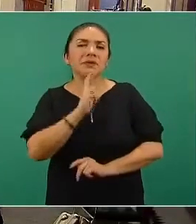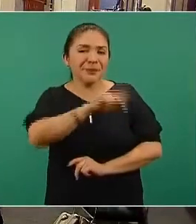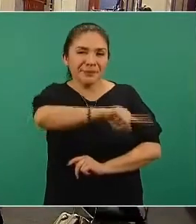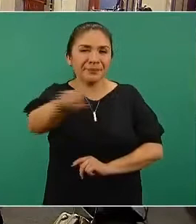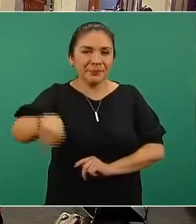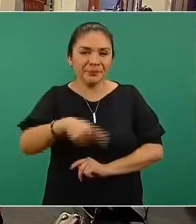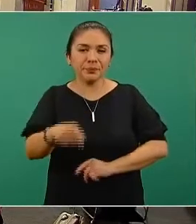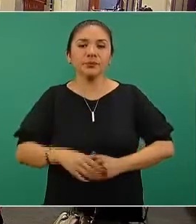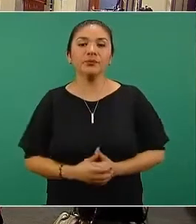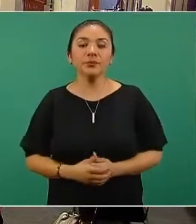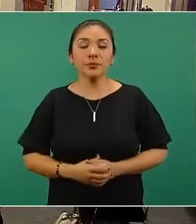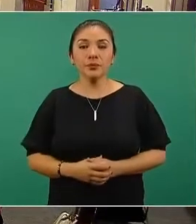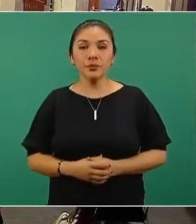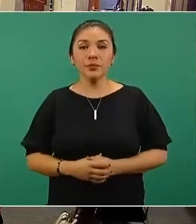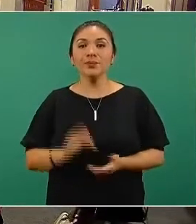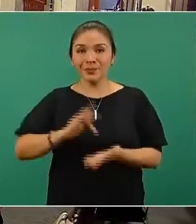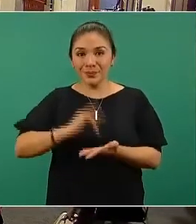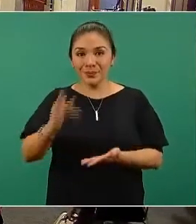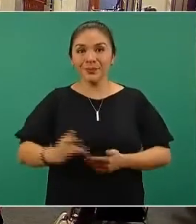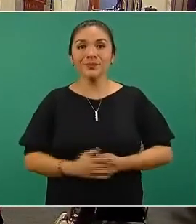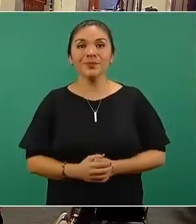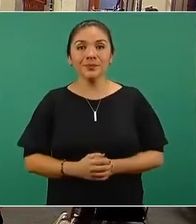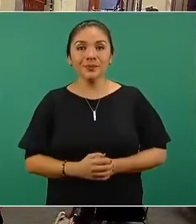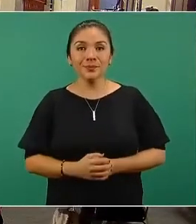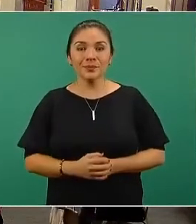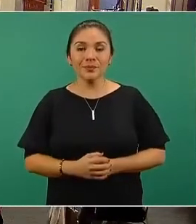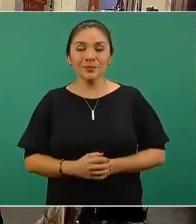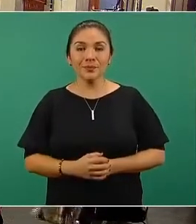respuestas que tengan. Muchas gracias. Vamos.